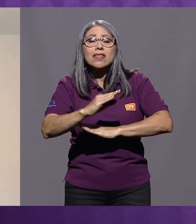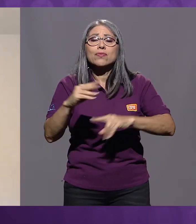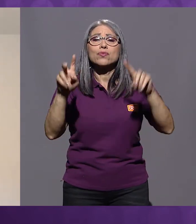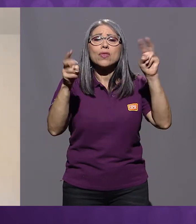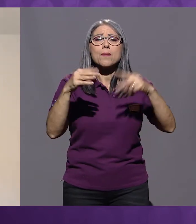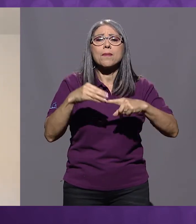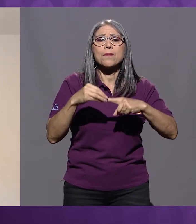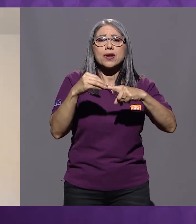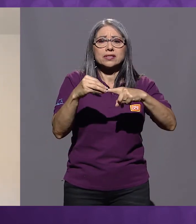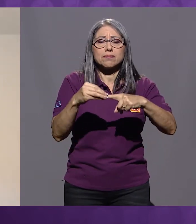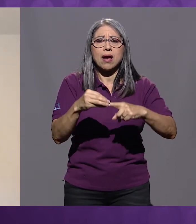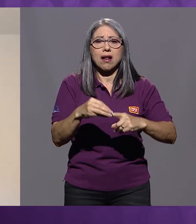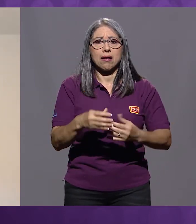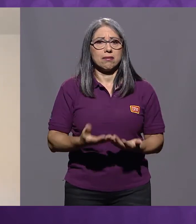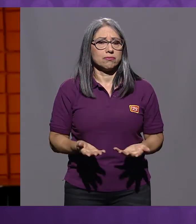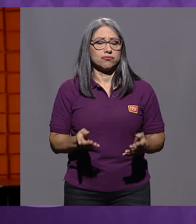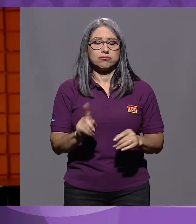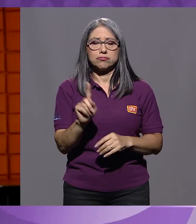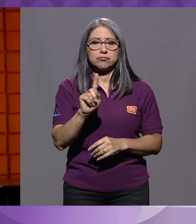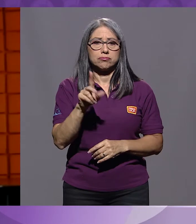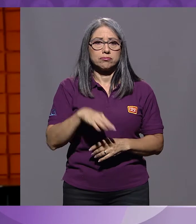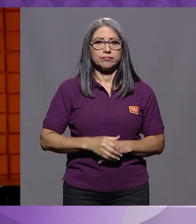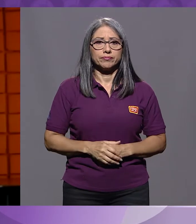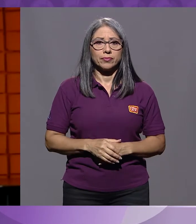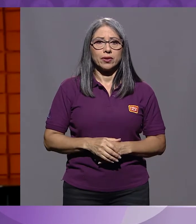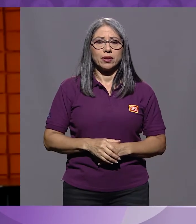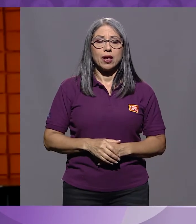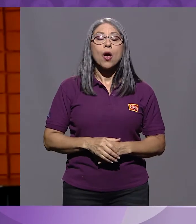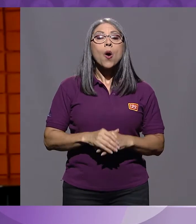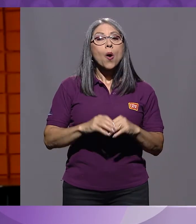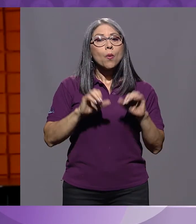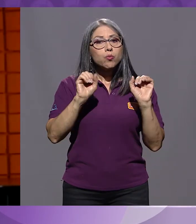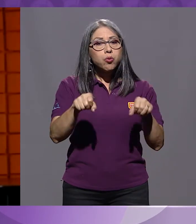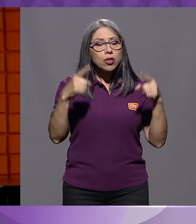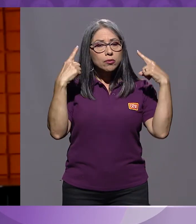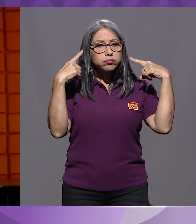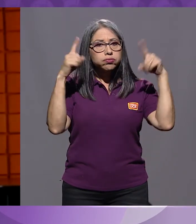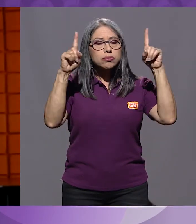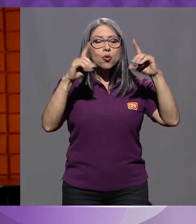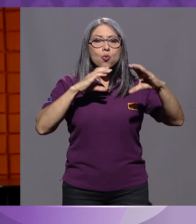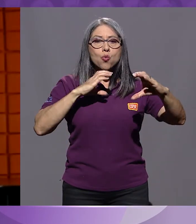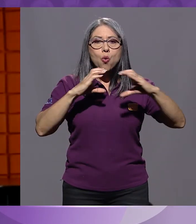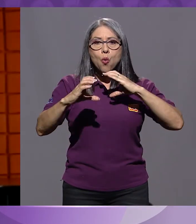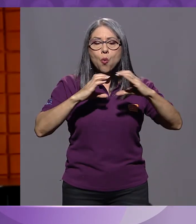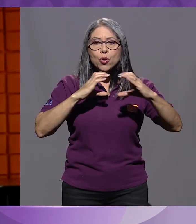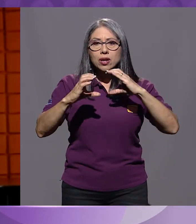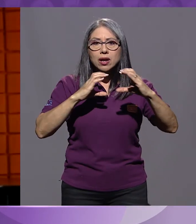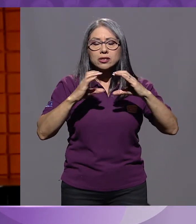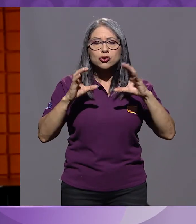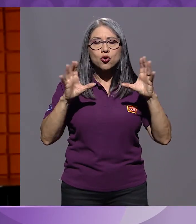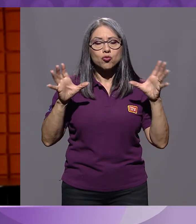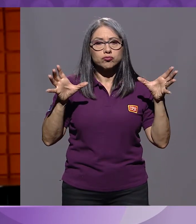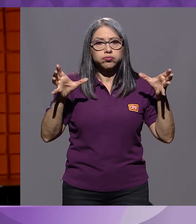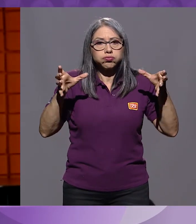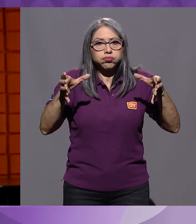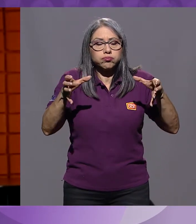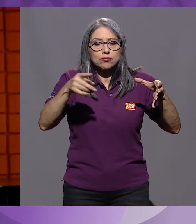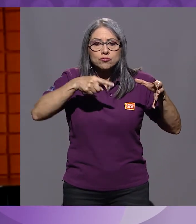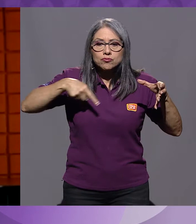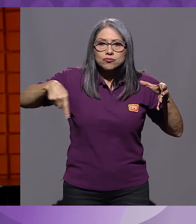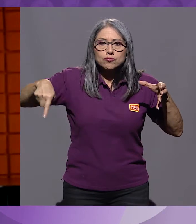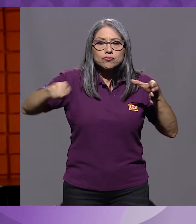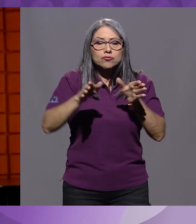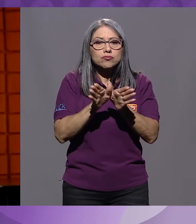el tema principal del que se hable. Construir una comunicación de forma colectiva